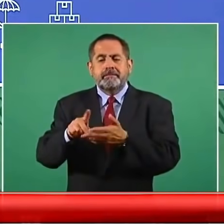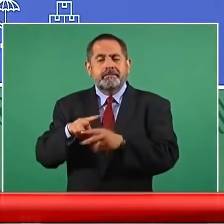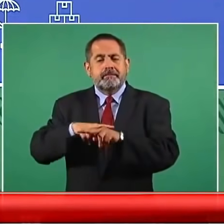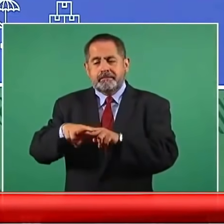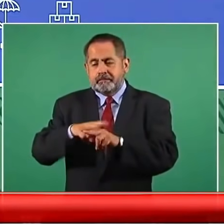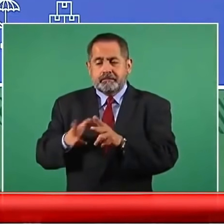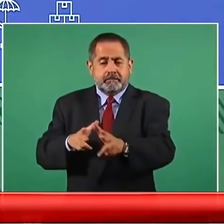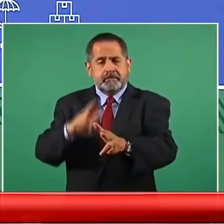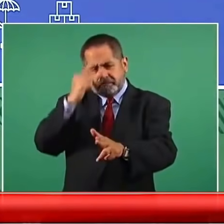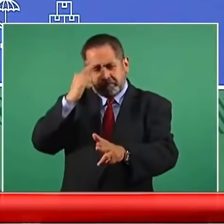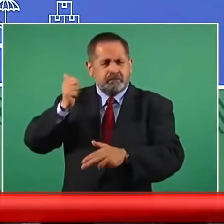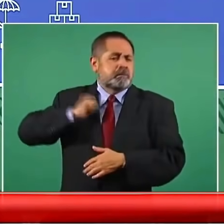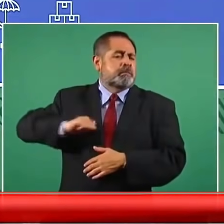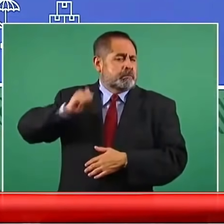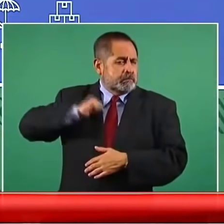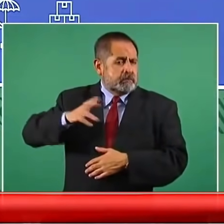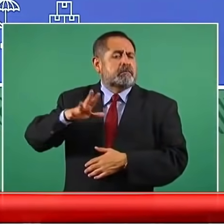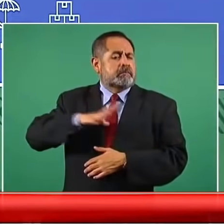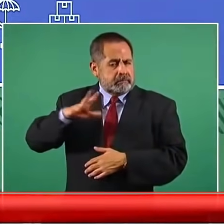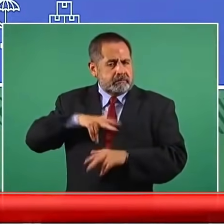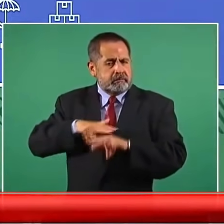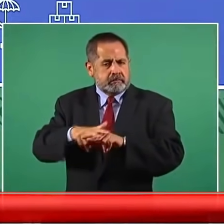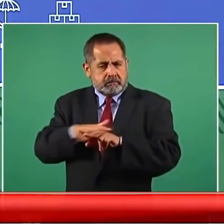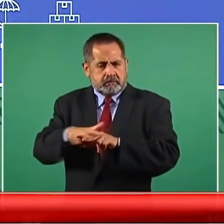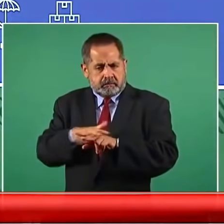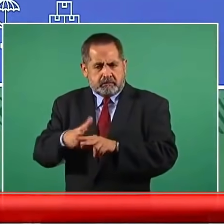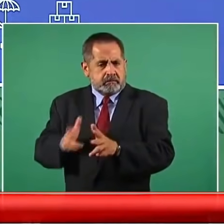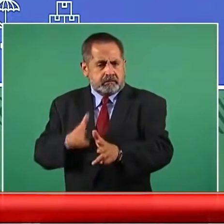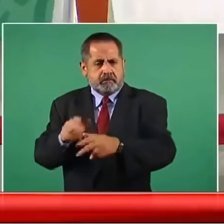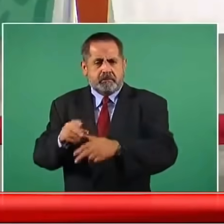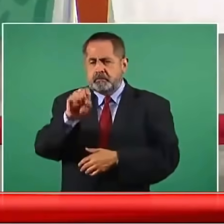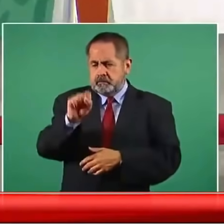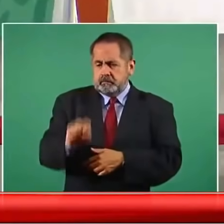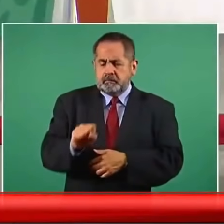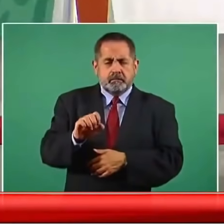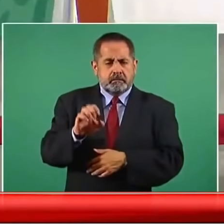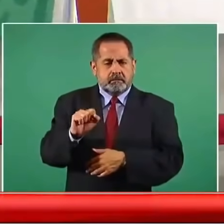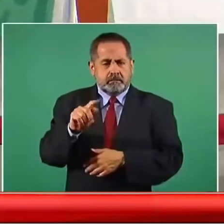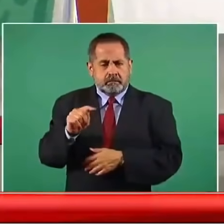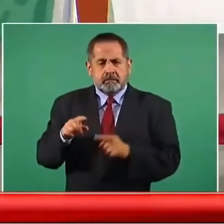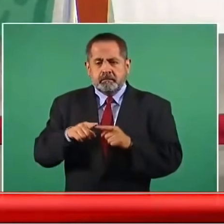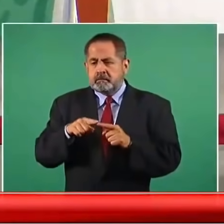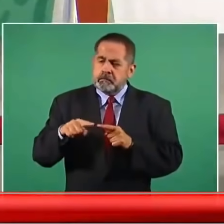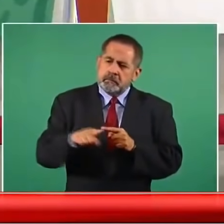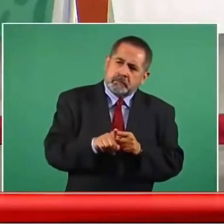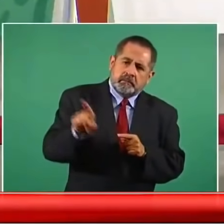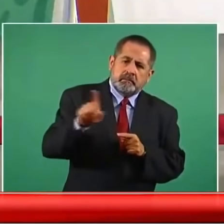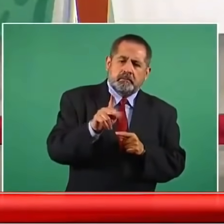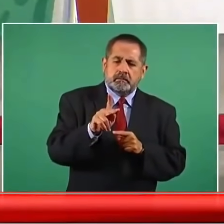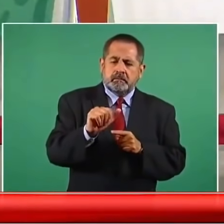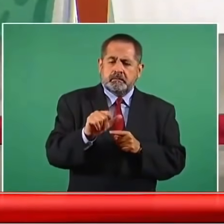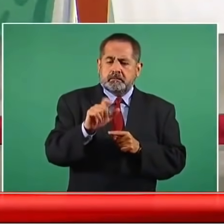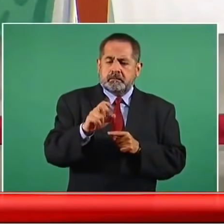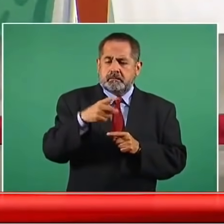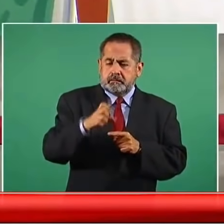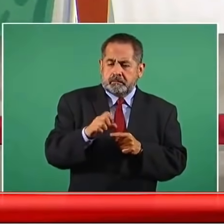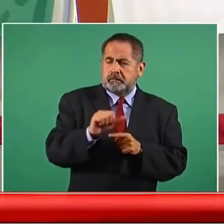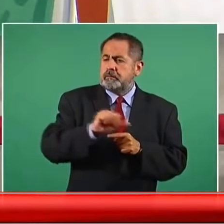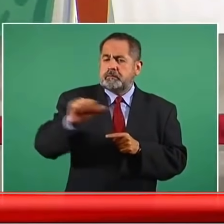el ferrocarril del sureste, todo esto de aquí, Palenque, hasta